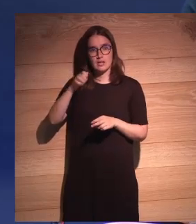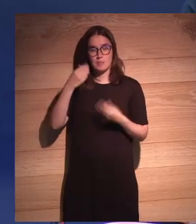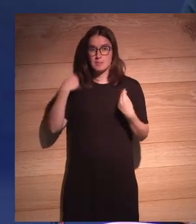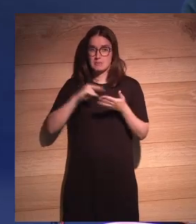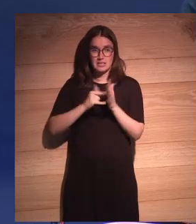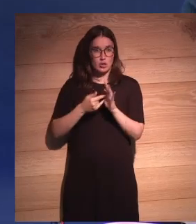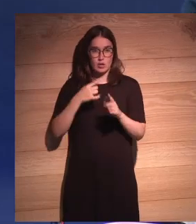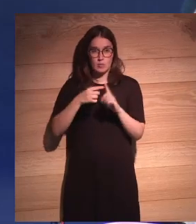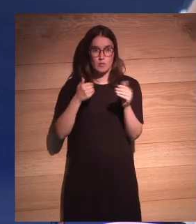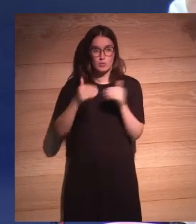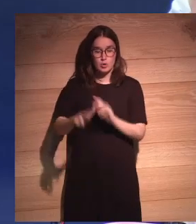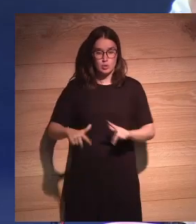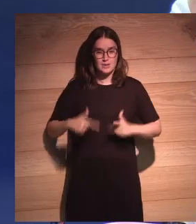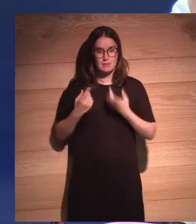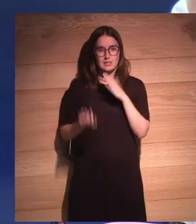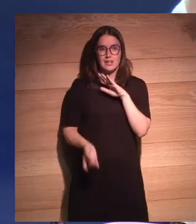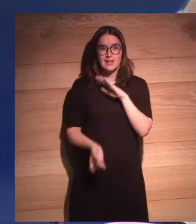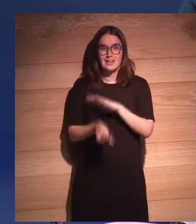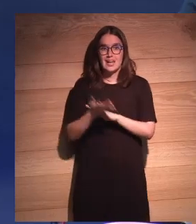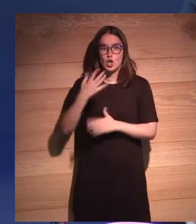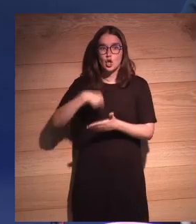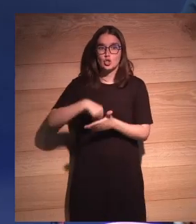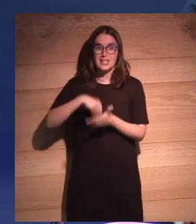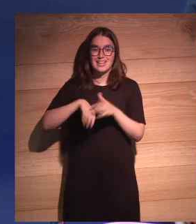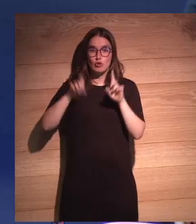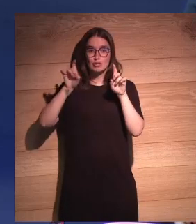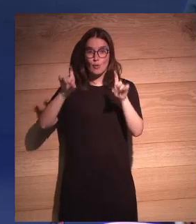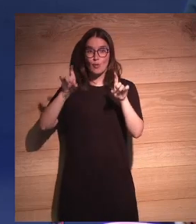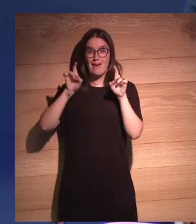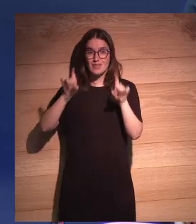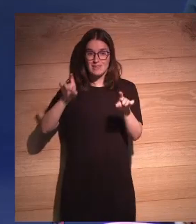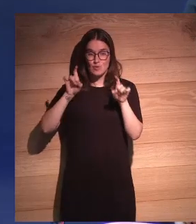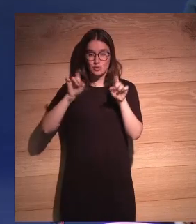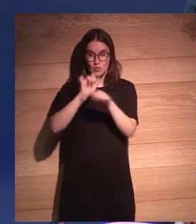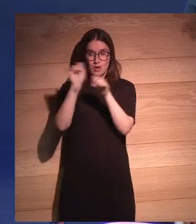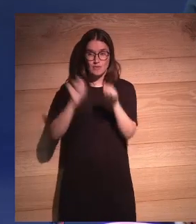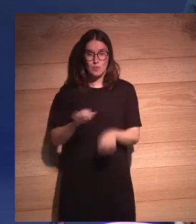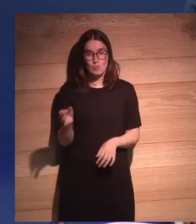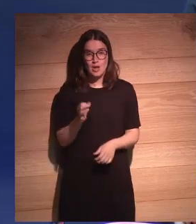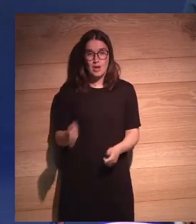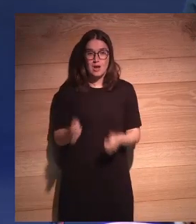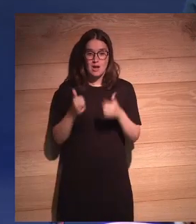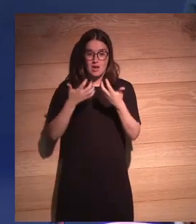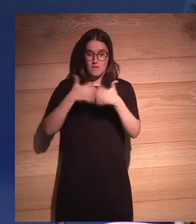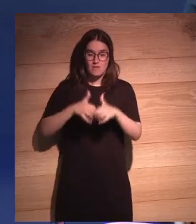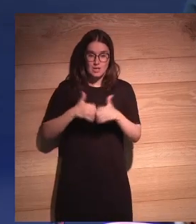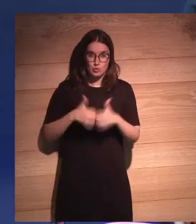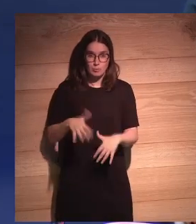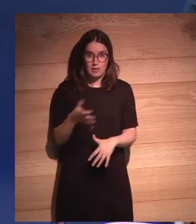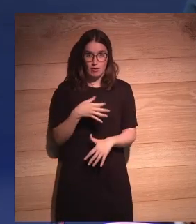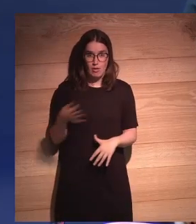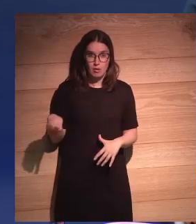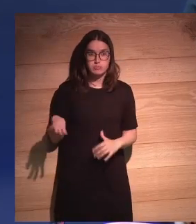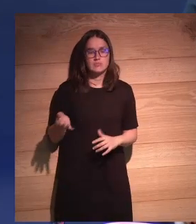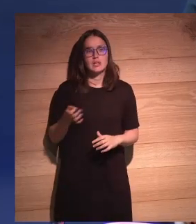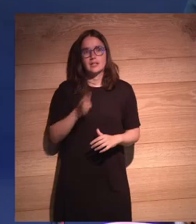Profuturo, nos permite crear contenidos educativos de una manera muy eficiente y automatizada,